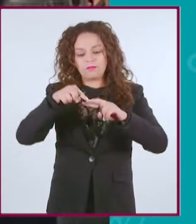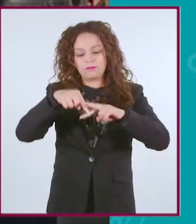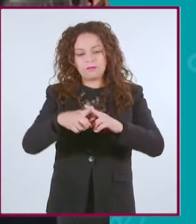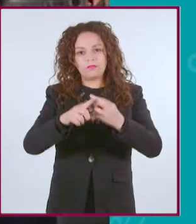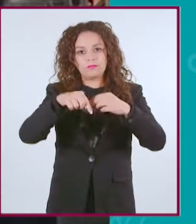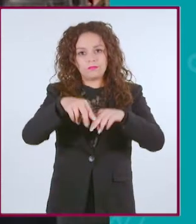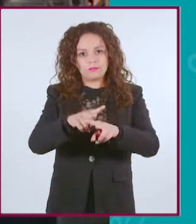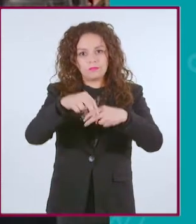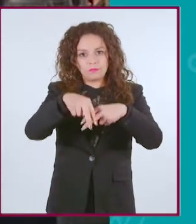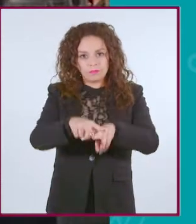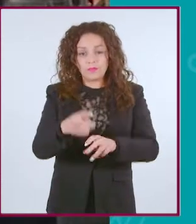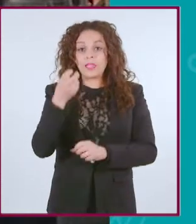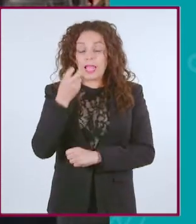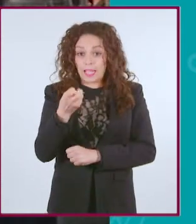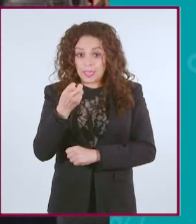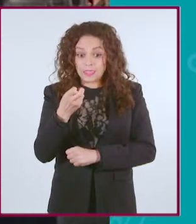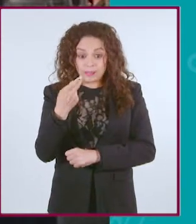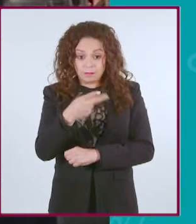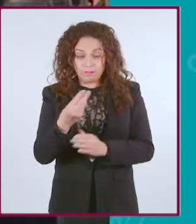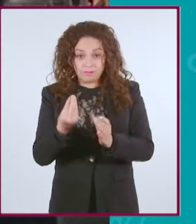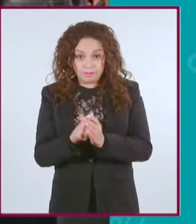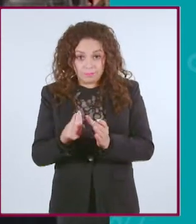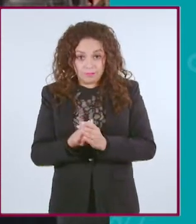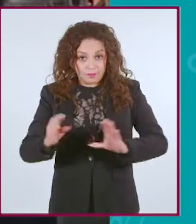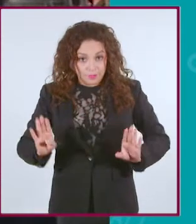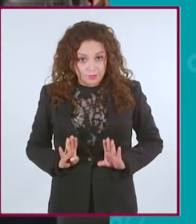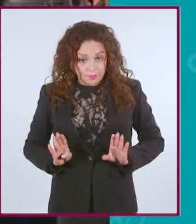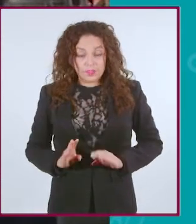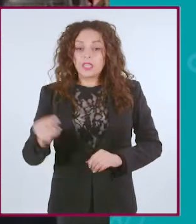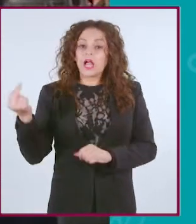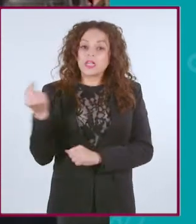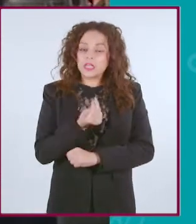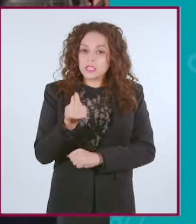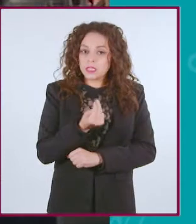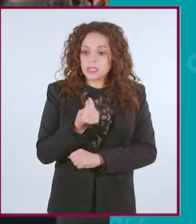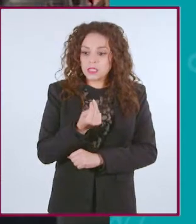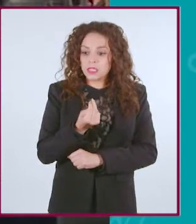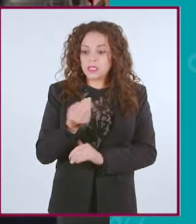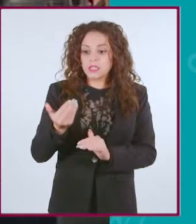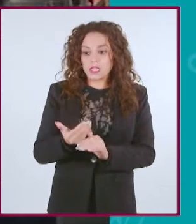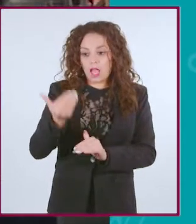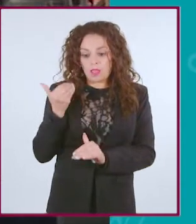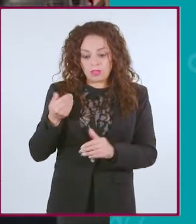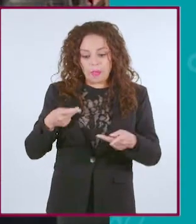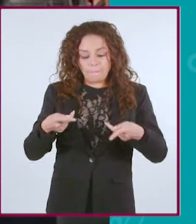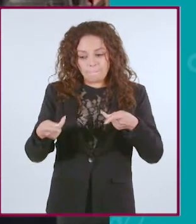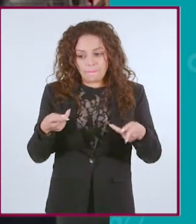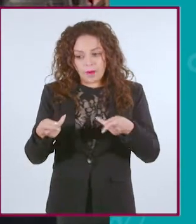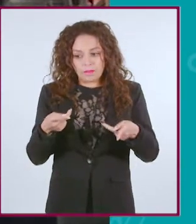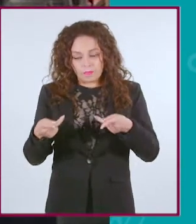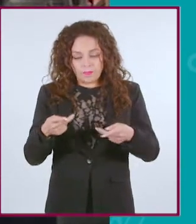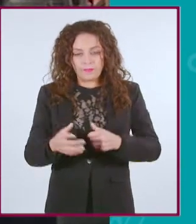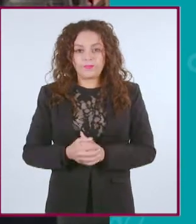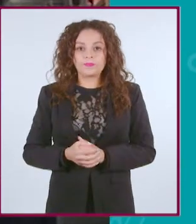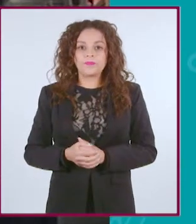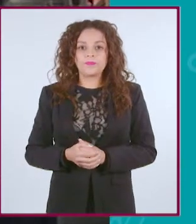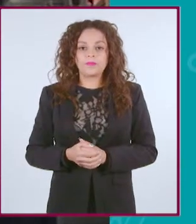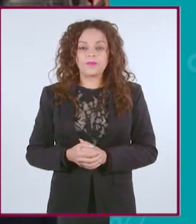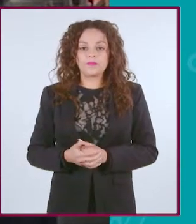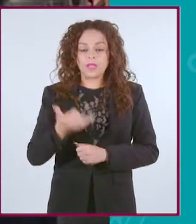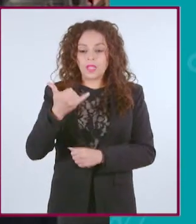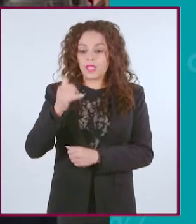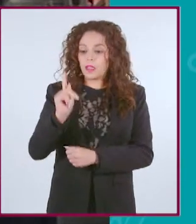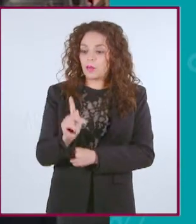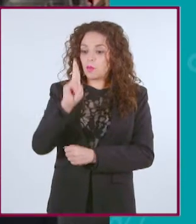Ese tipo de tejidos requiere una preparación, un urdido. Y en tejidos de